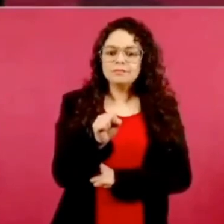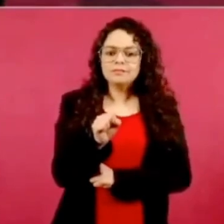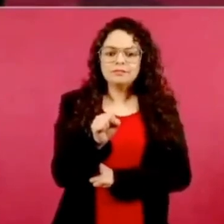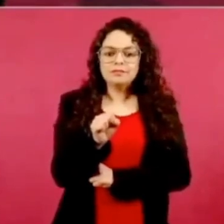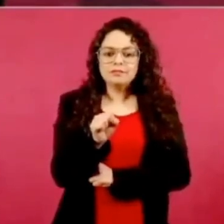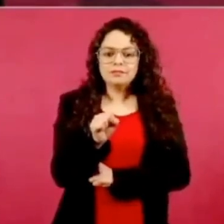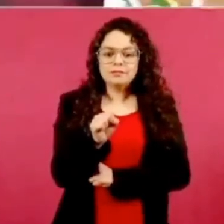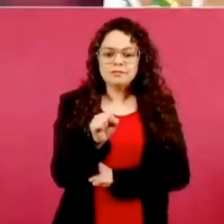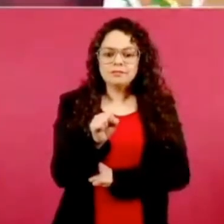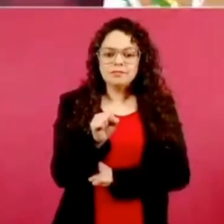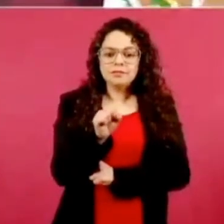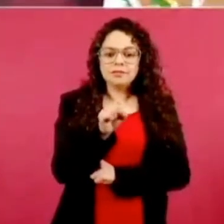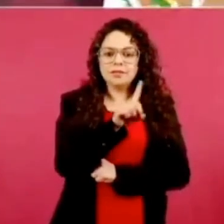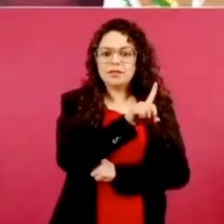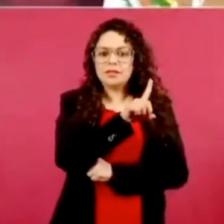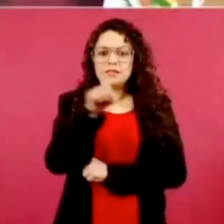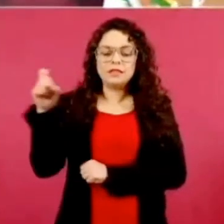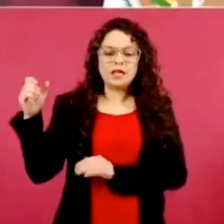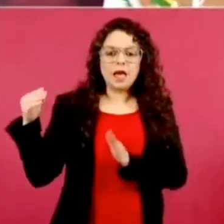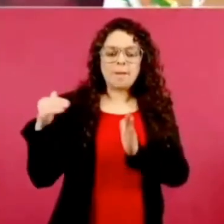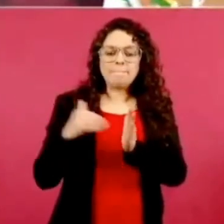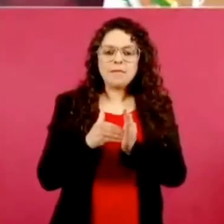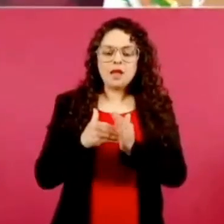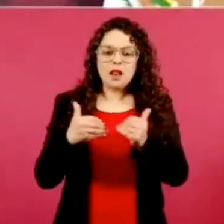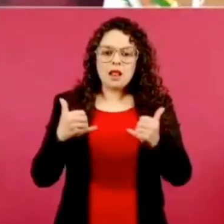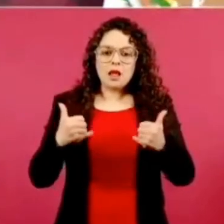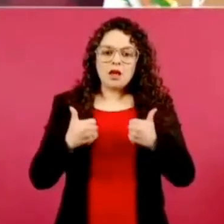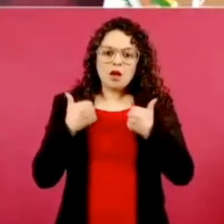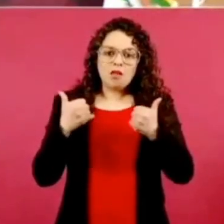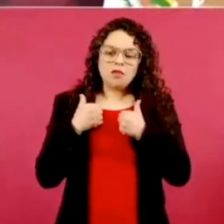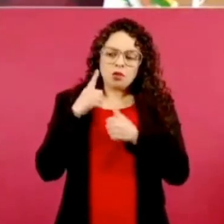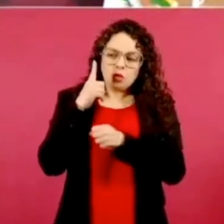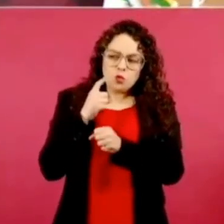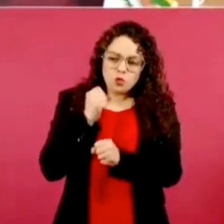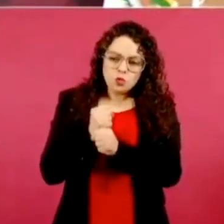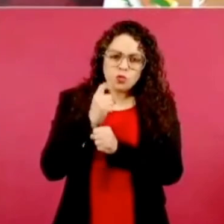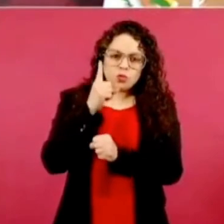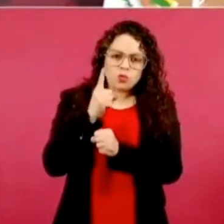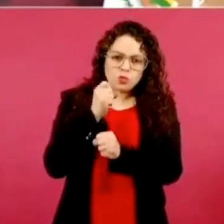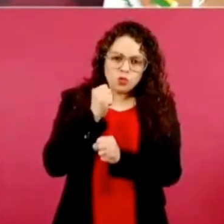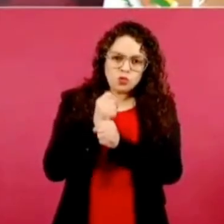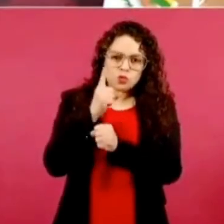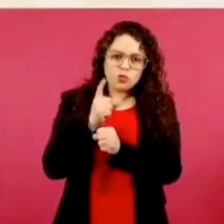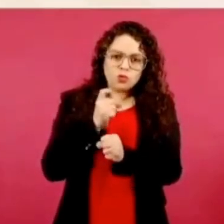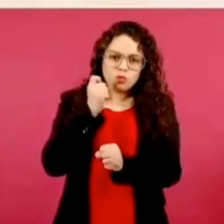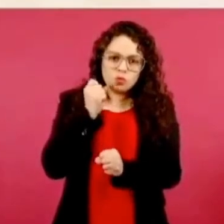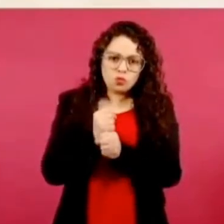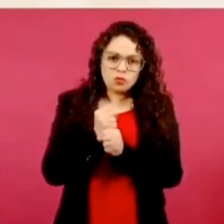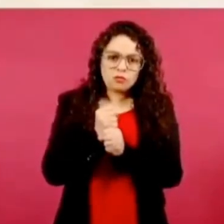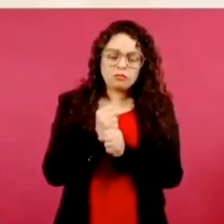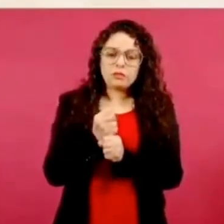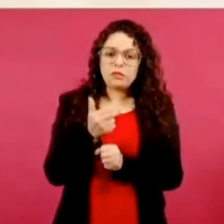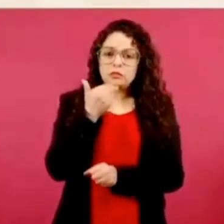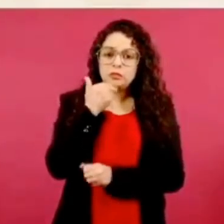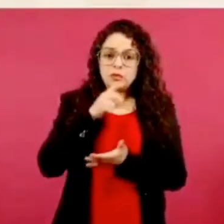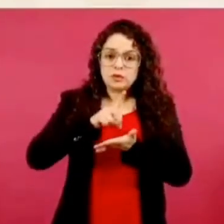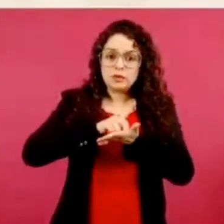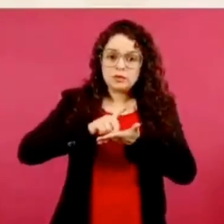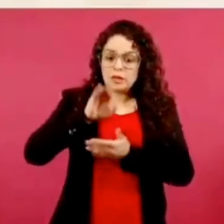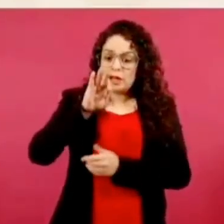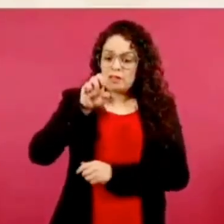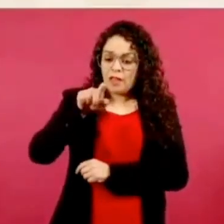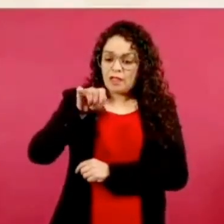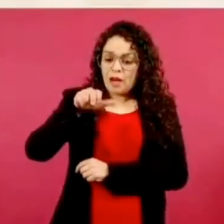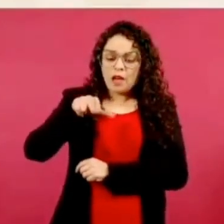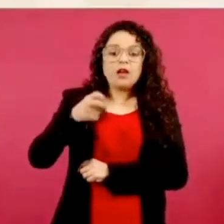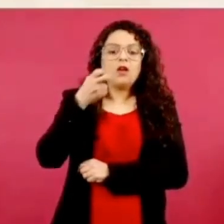100,000 jóvenes cada año mueren por fentanilo. Acabo de recibir a